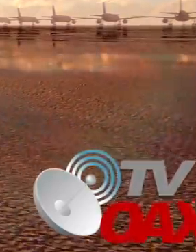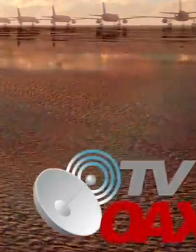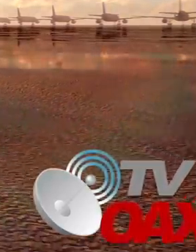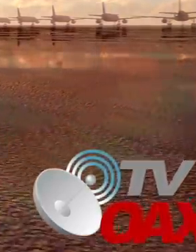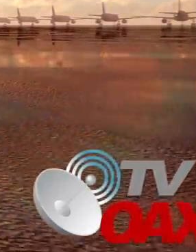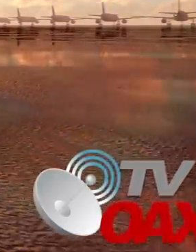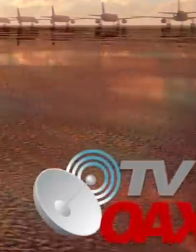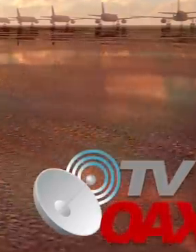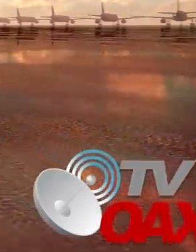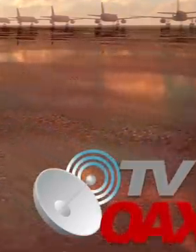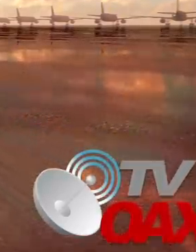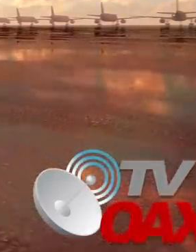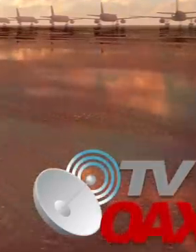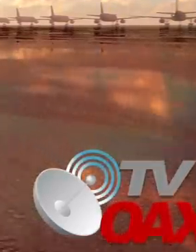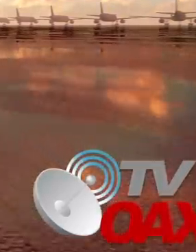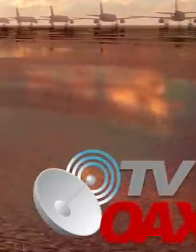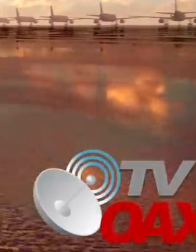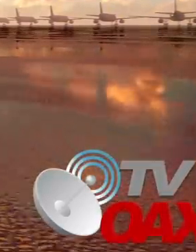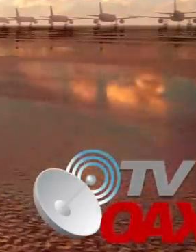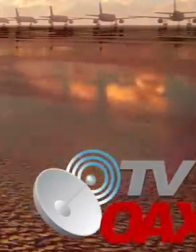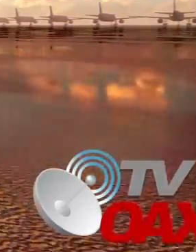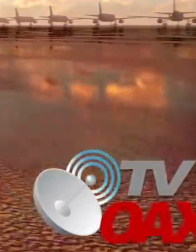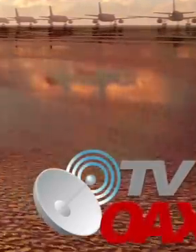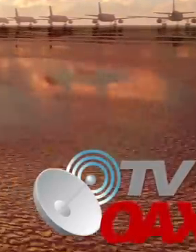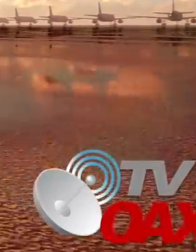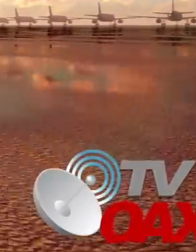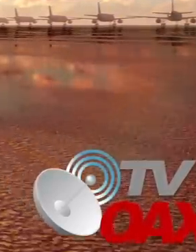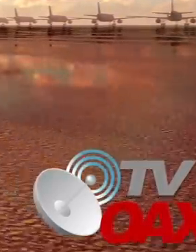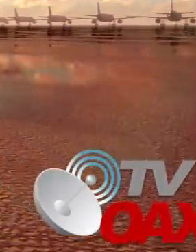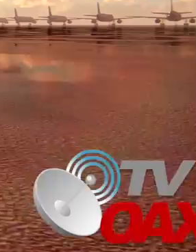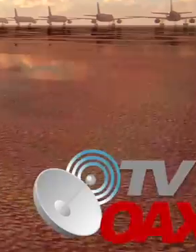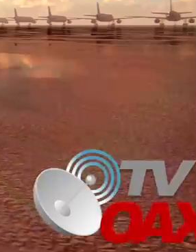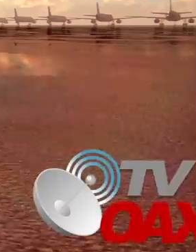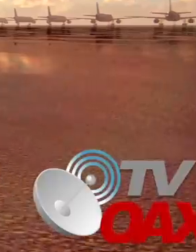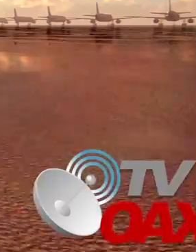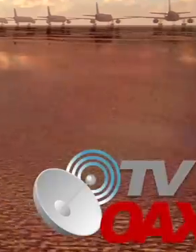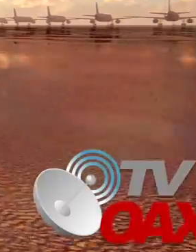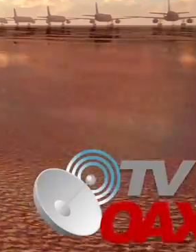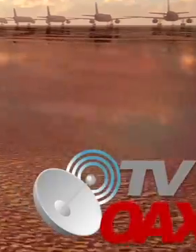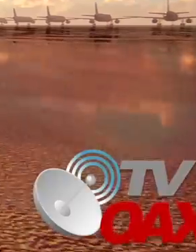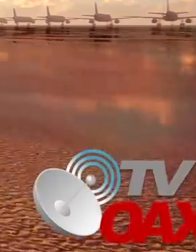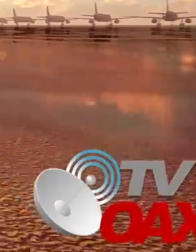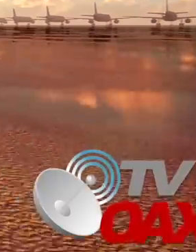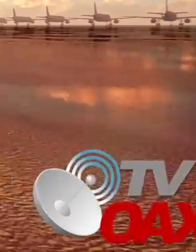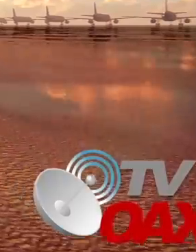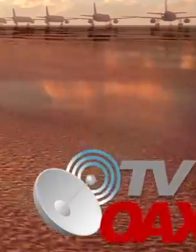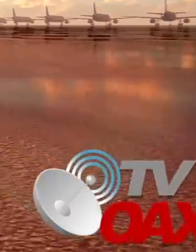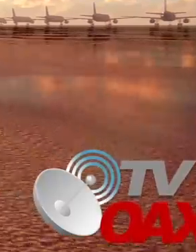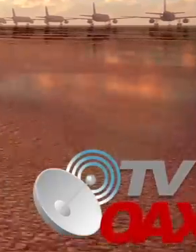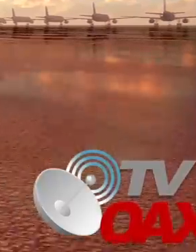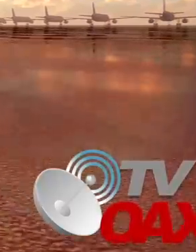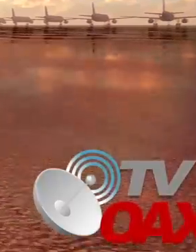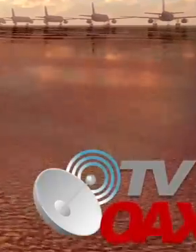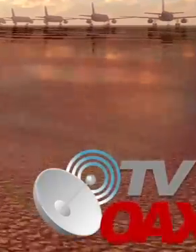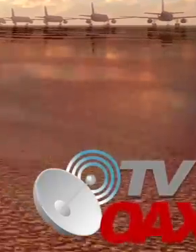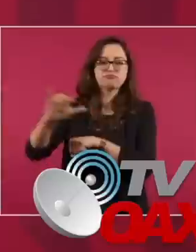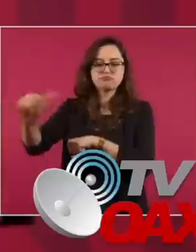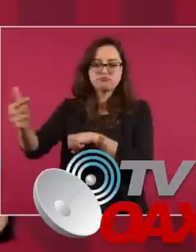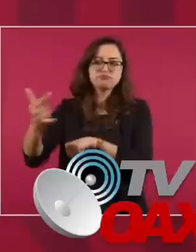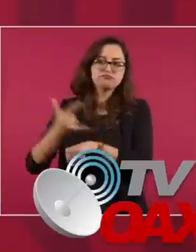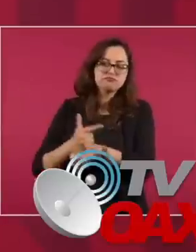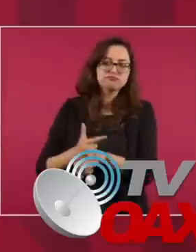línea la aérea que maneje la misma empresa